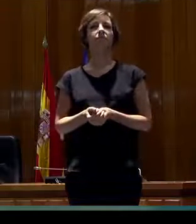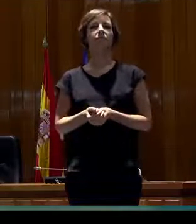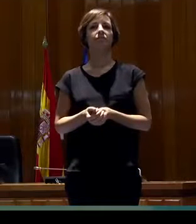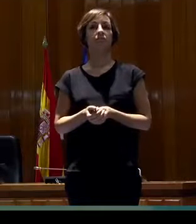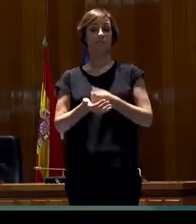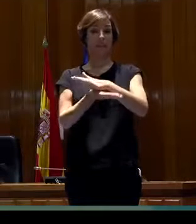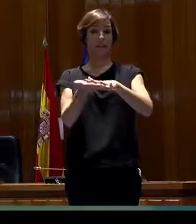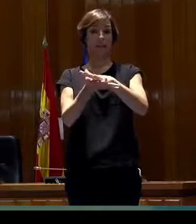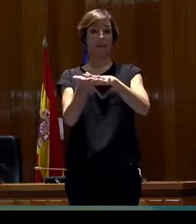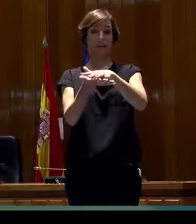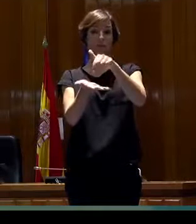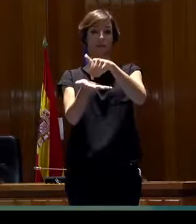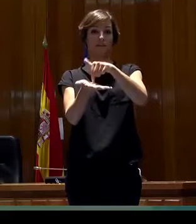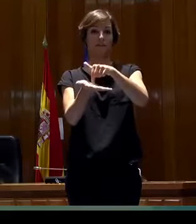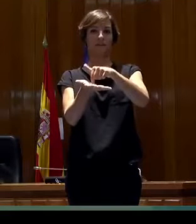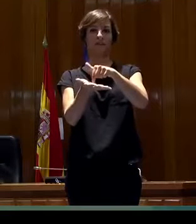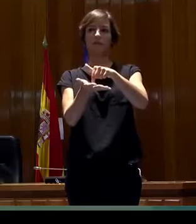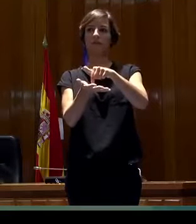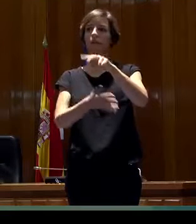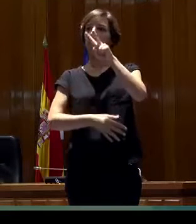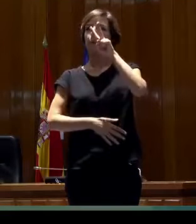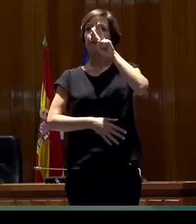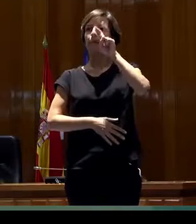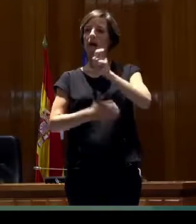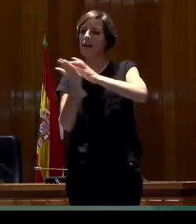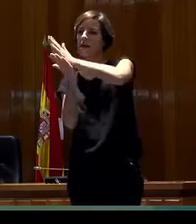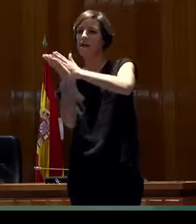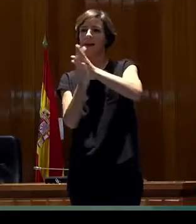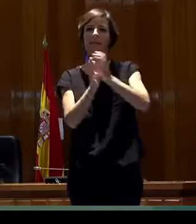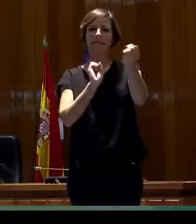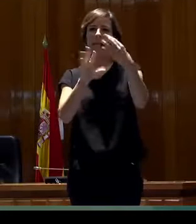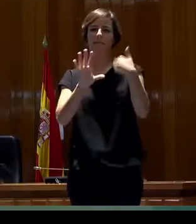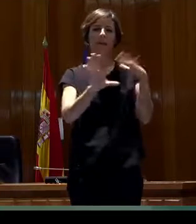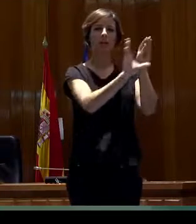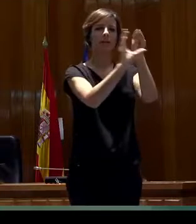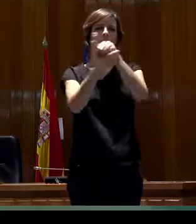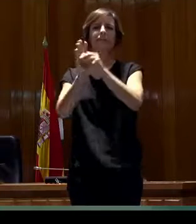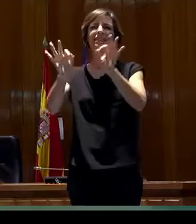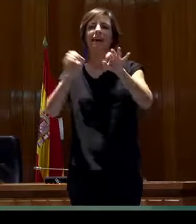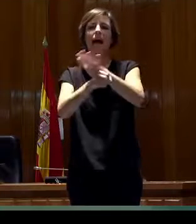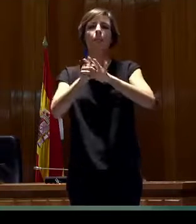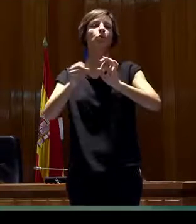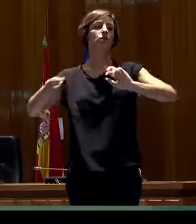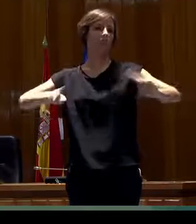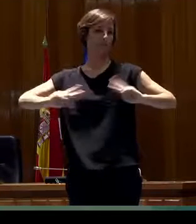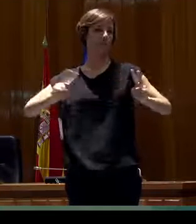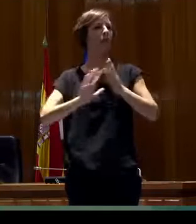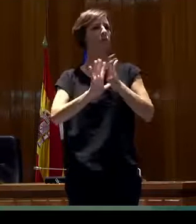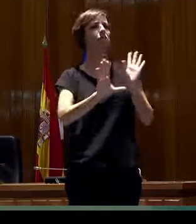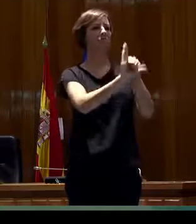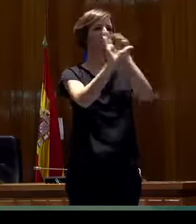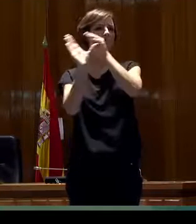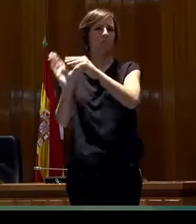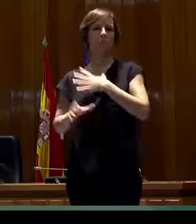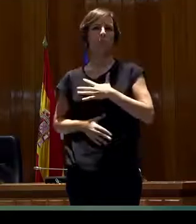la lengua de signos tiene cabida en los medios telemáticos en un ámbito muy concreto que es la interpretación. Y partiré